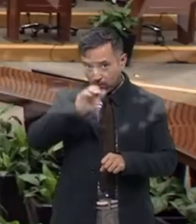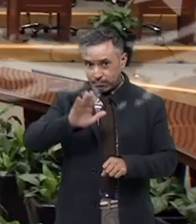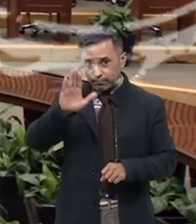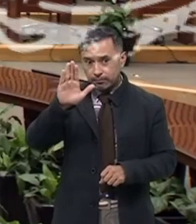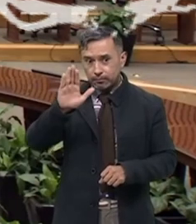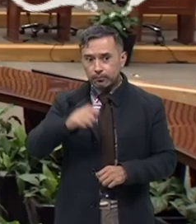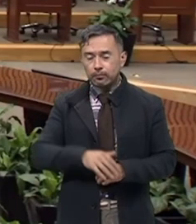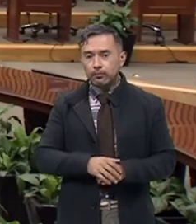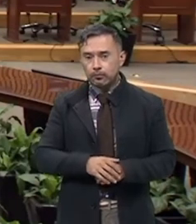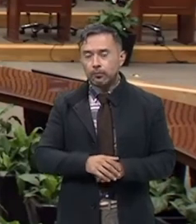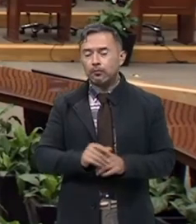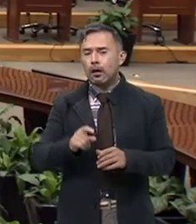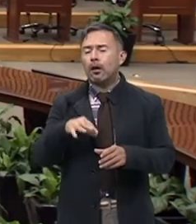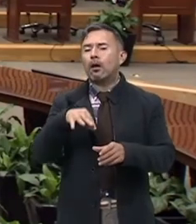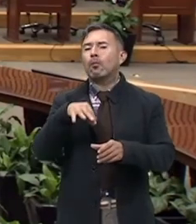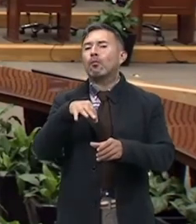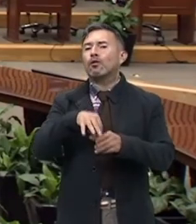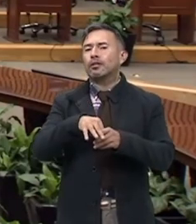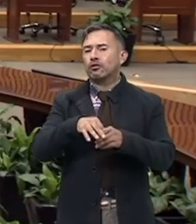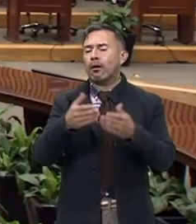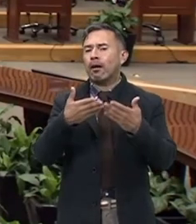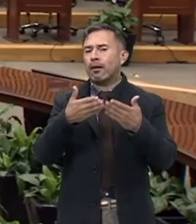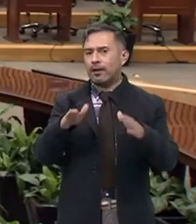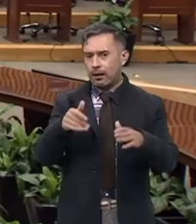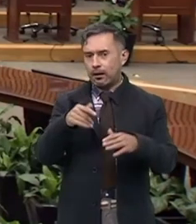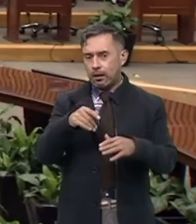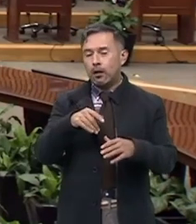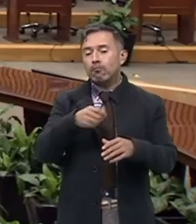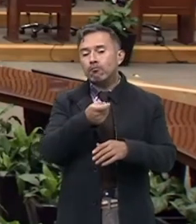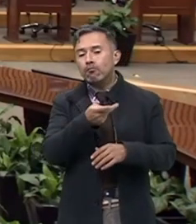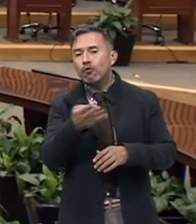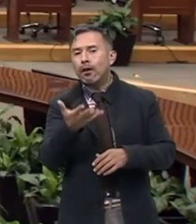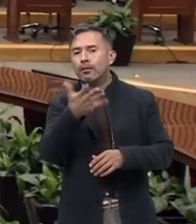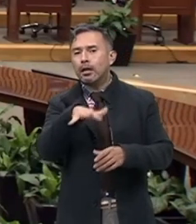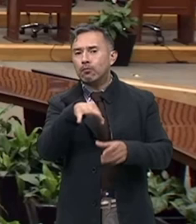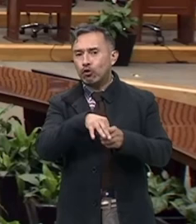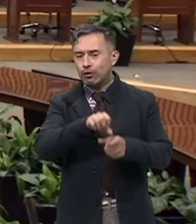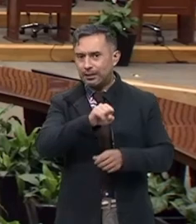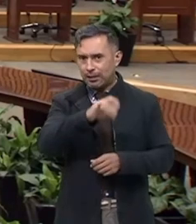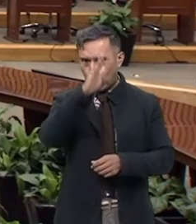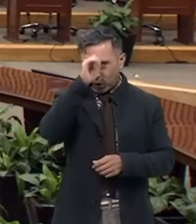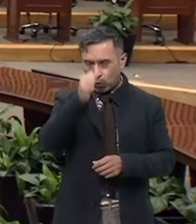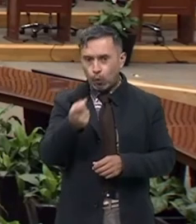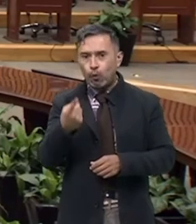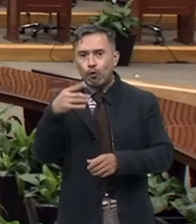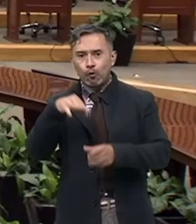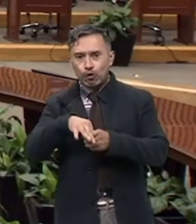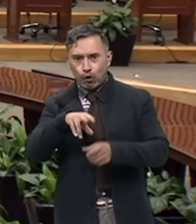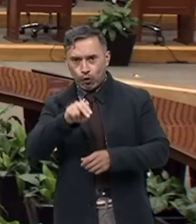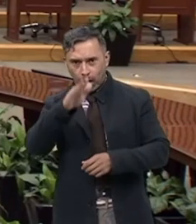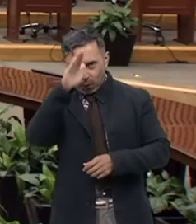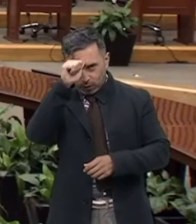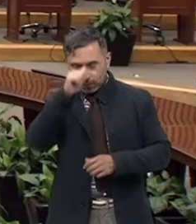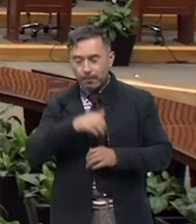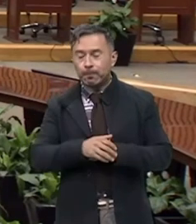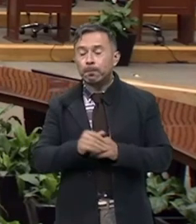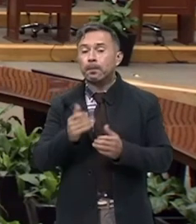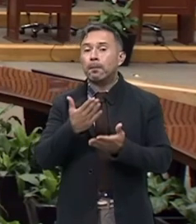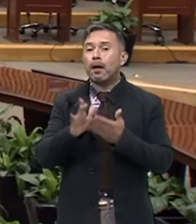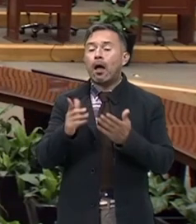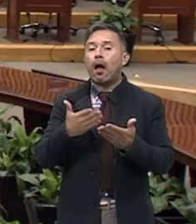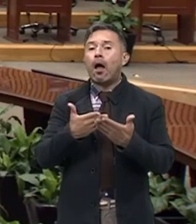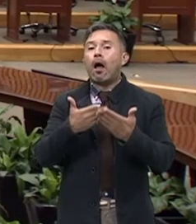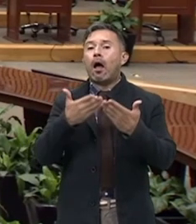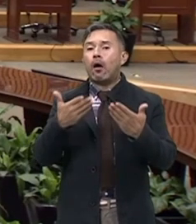es aprobado en lo general por 10 votos a favor un voto en contra ahora someto a su